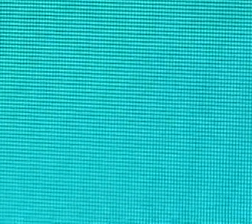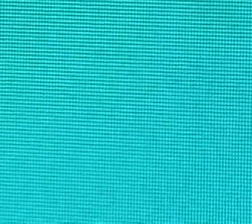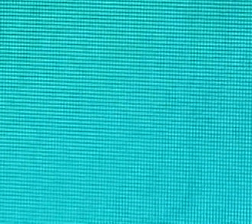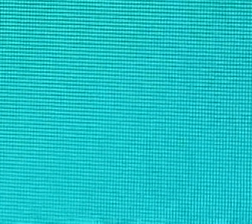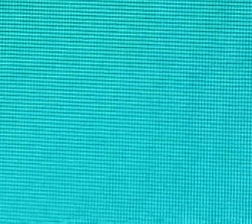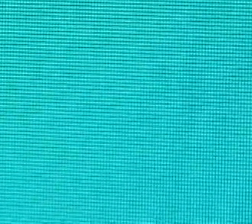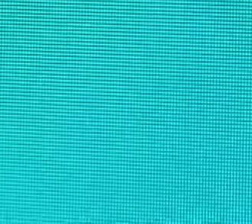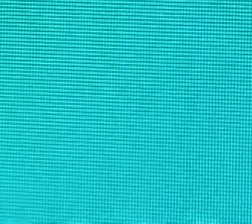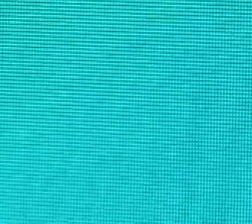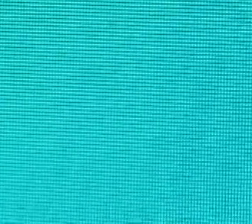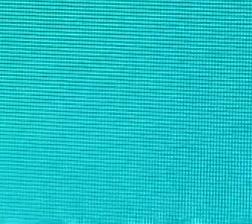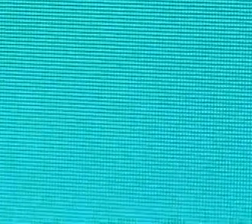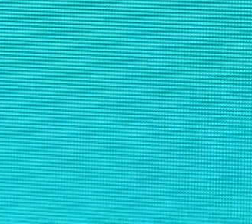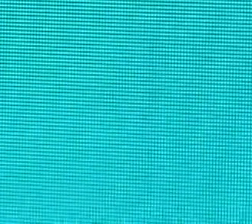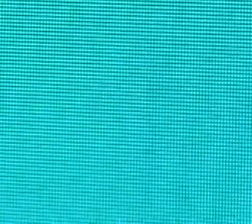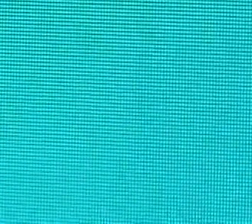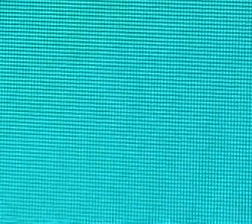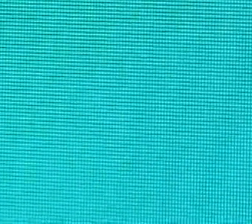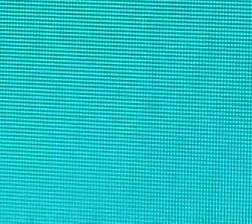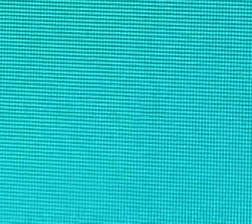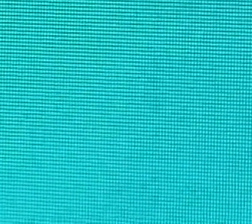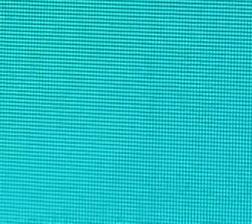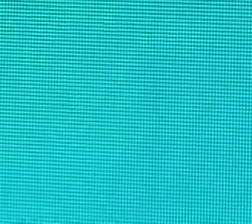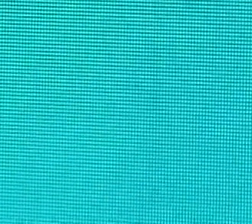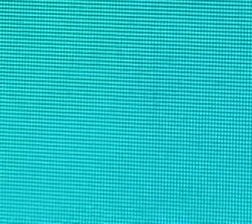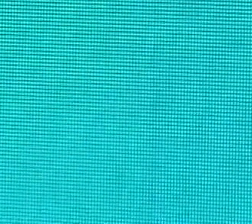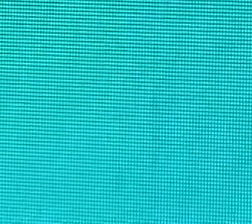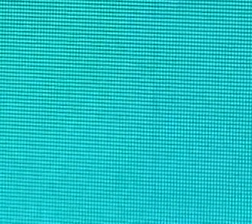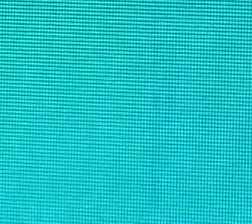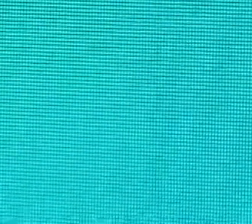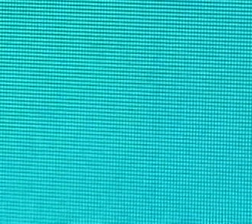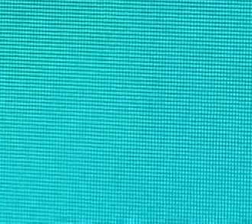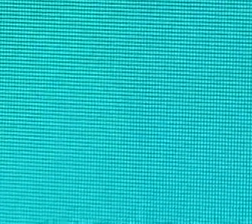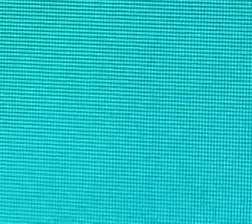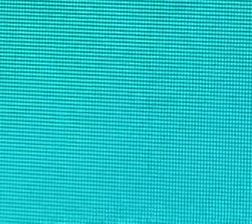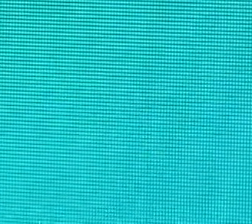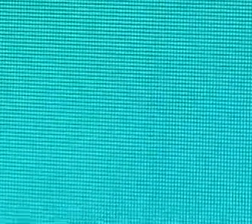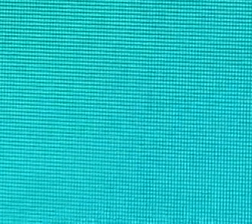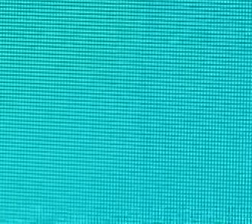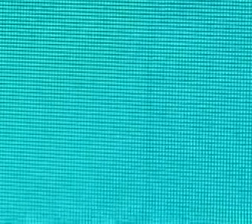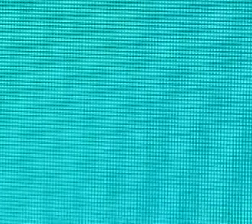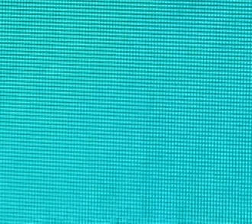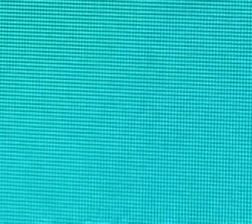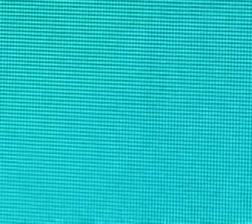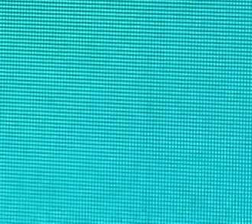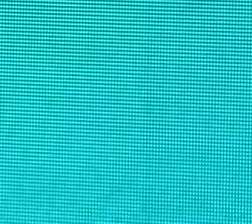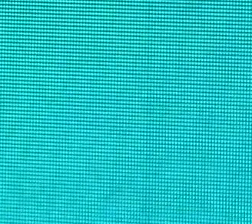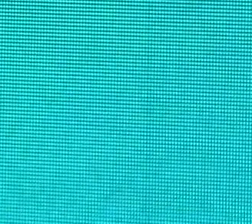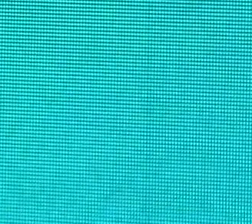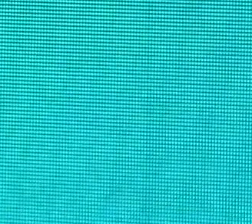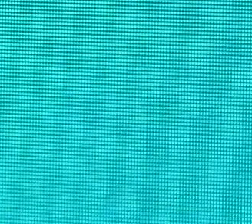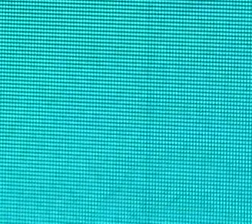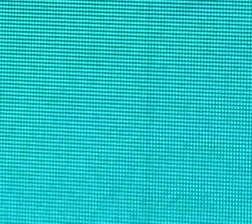tenerlos aquí para tratar un tema que nos preocupa y que nos ocupa desde hace mucho tiempo. En